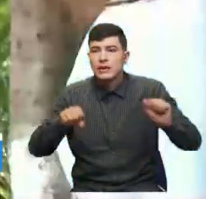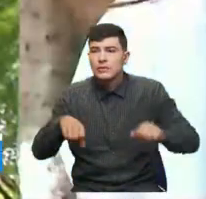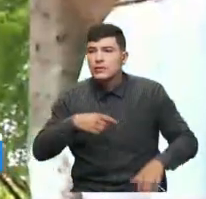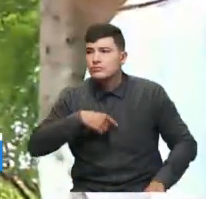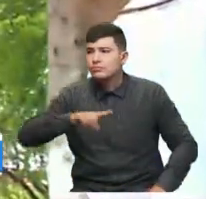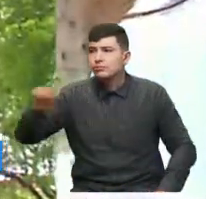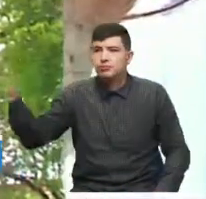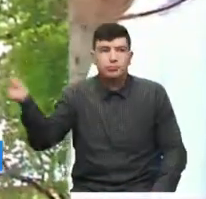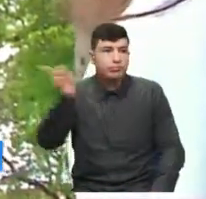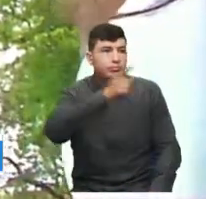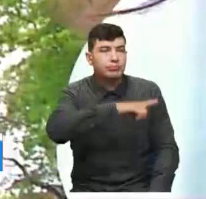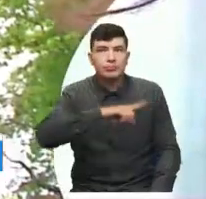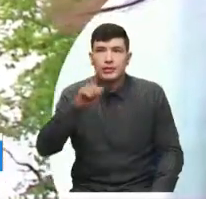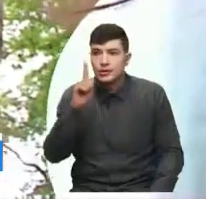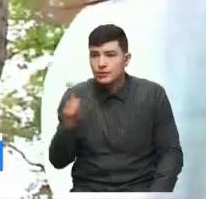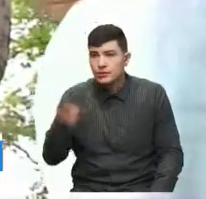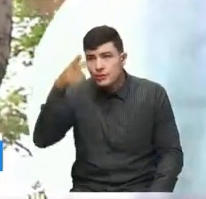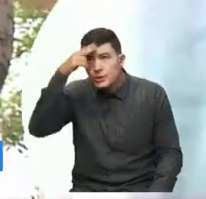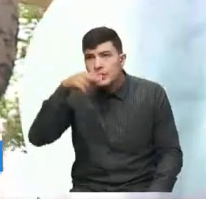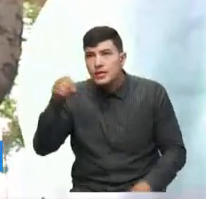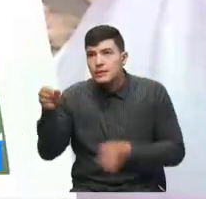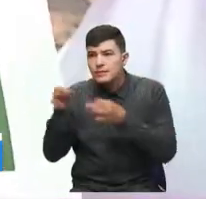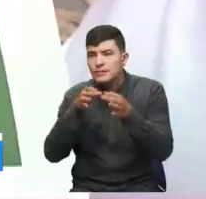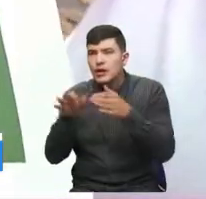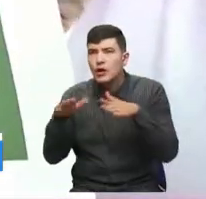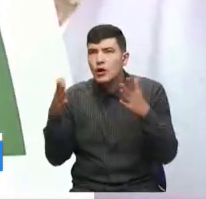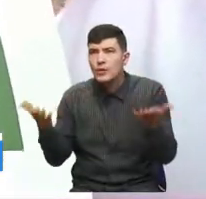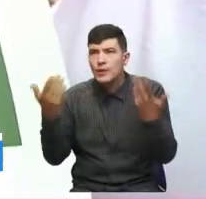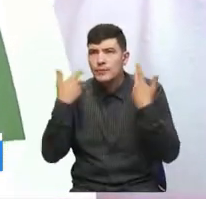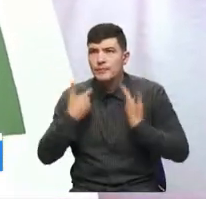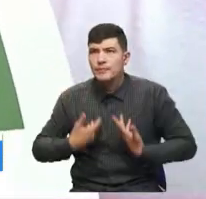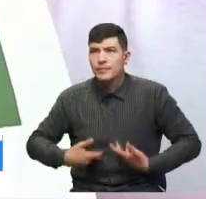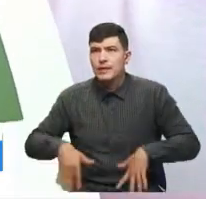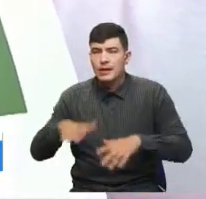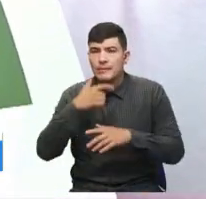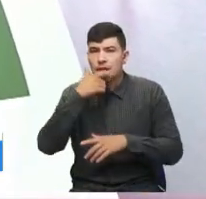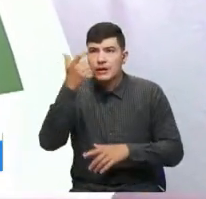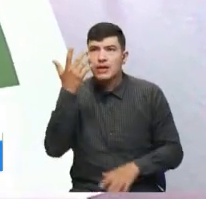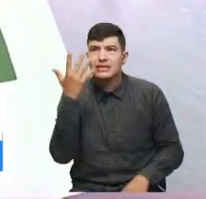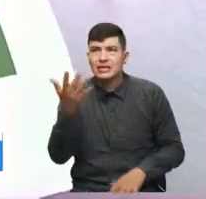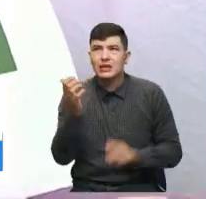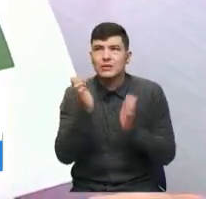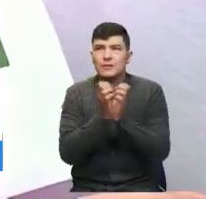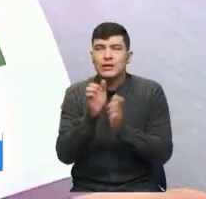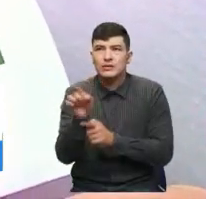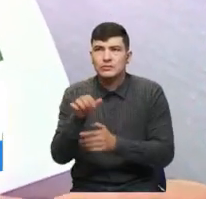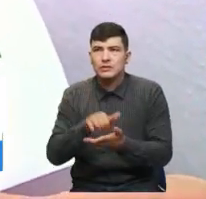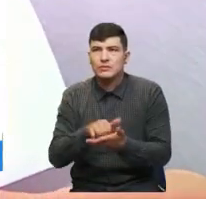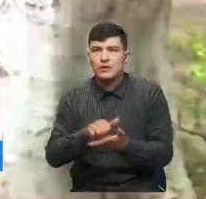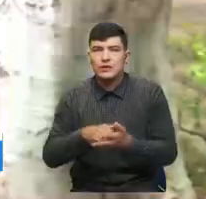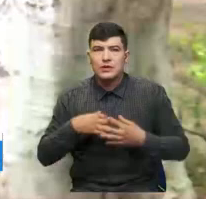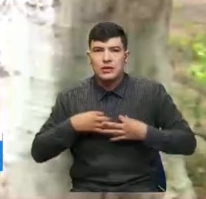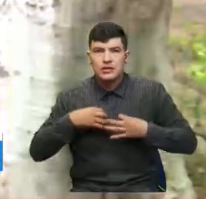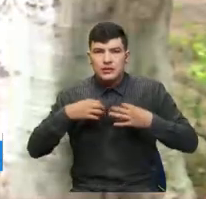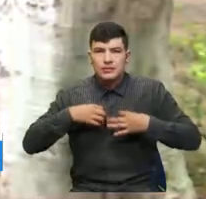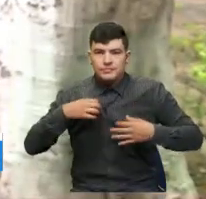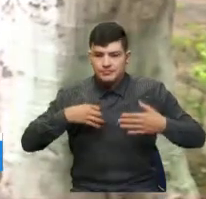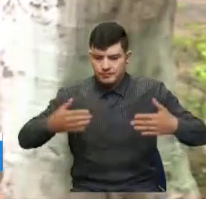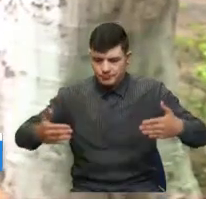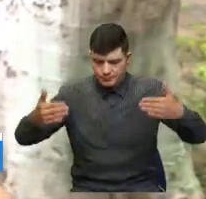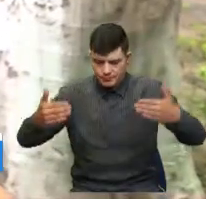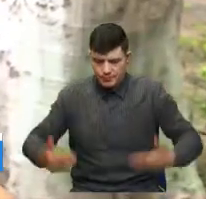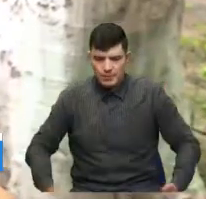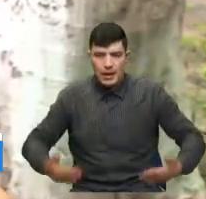nada. Su hijo explica cómo vestía Blancador el domingo 5 de mayo al salir de casa. Tenía ya un short blanco,